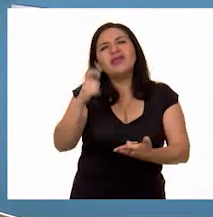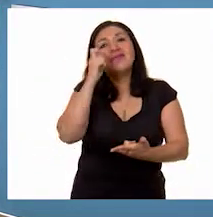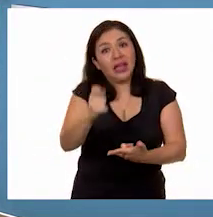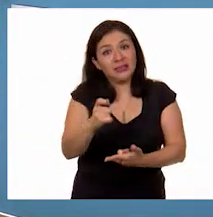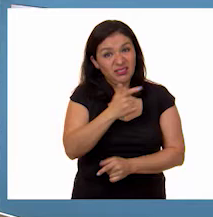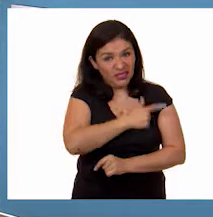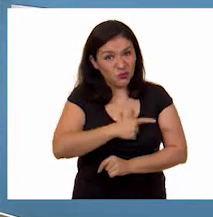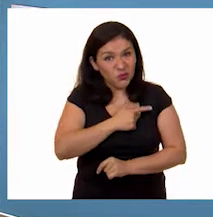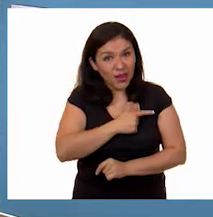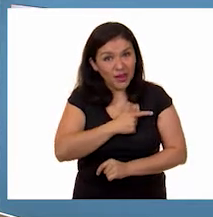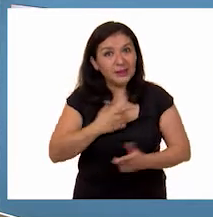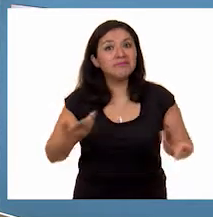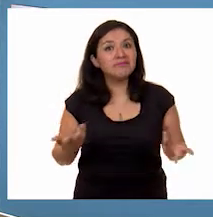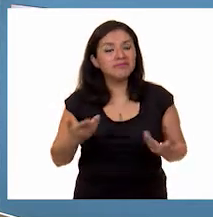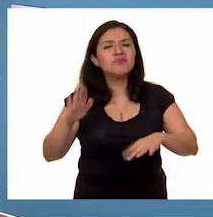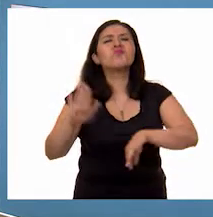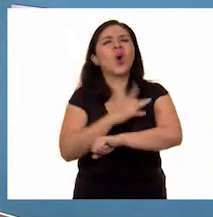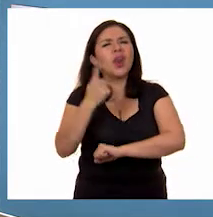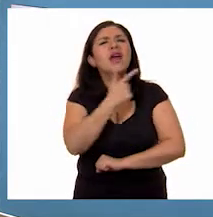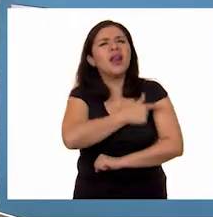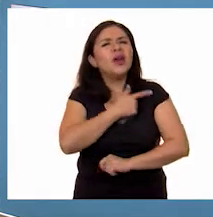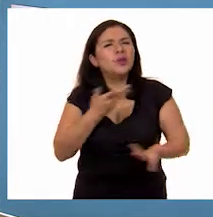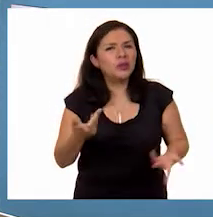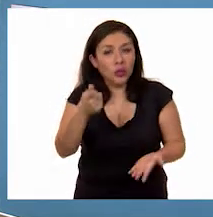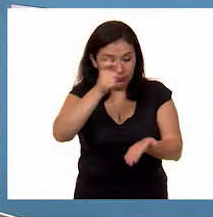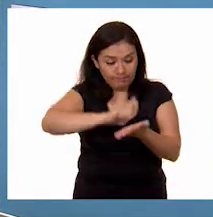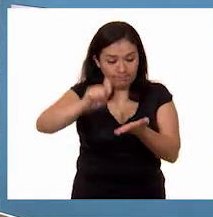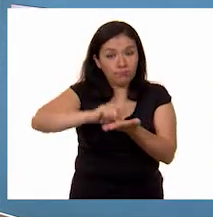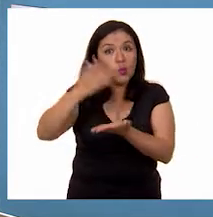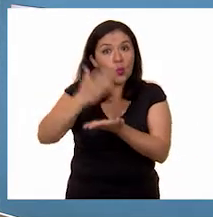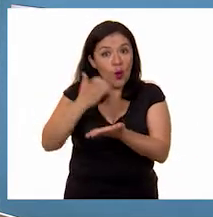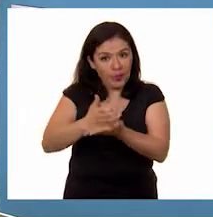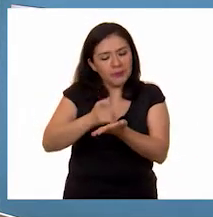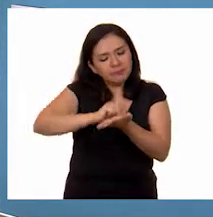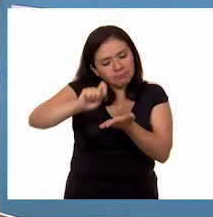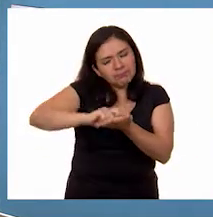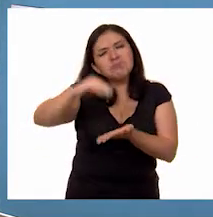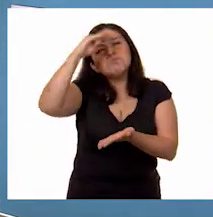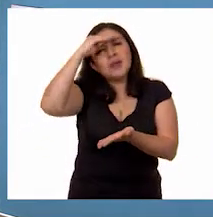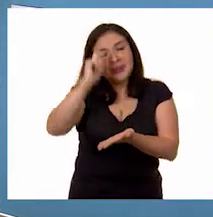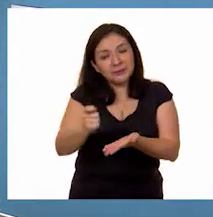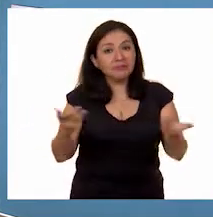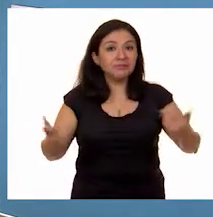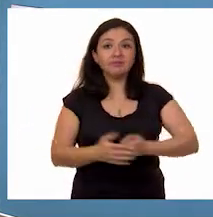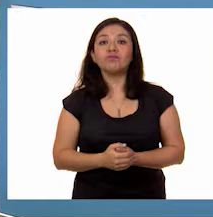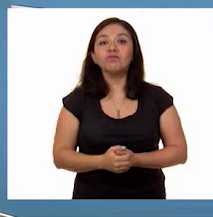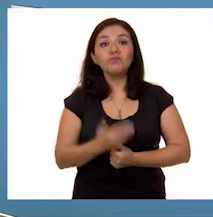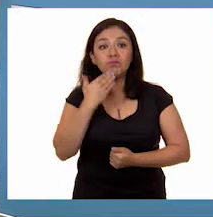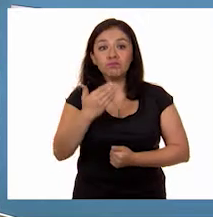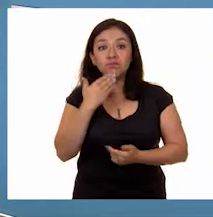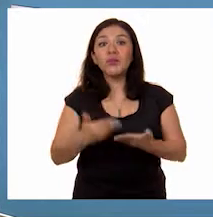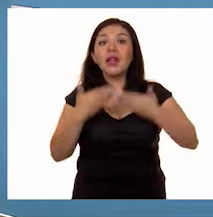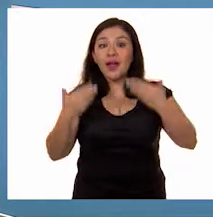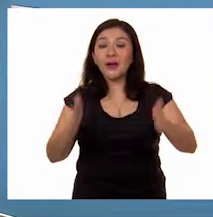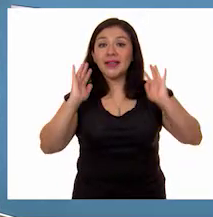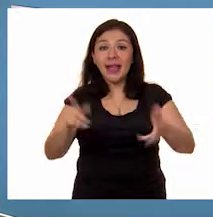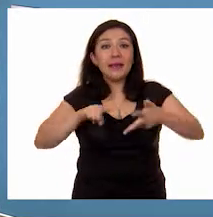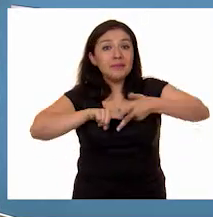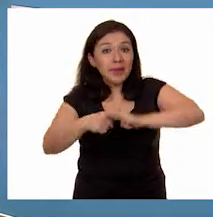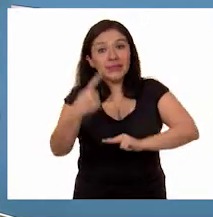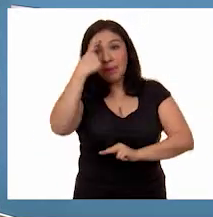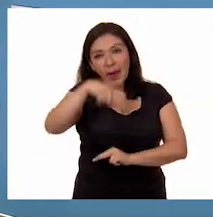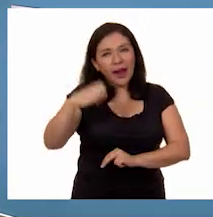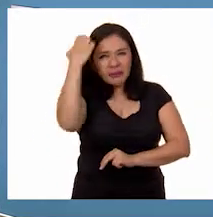¿Les gustó? ¿Por qué? Escríbanlo en su cuaderno. Y pues muy bien, María, ahora sí, iniciemos con